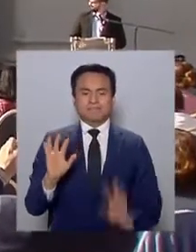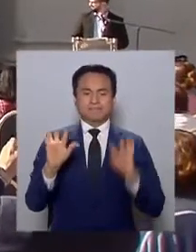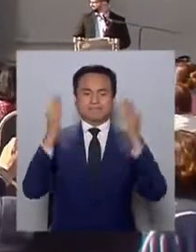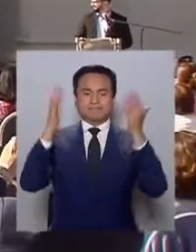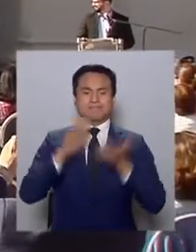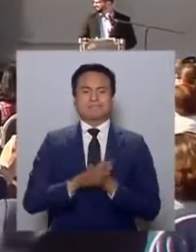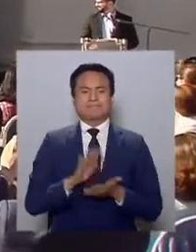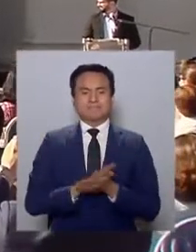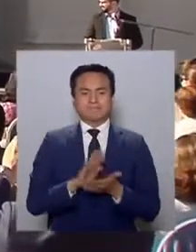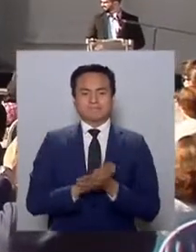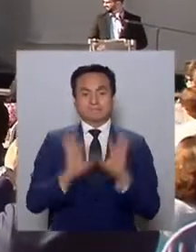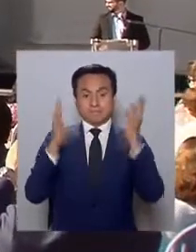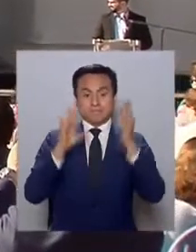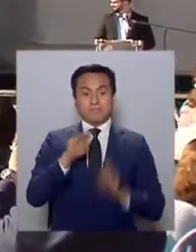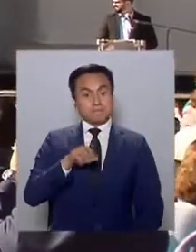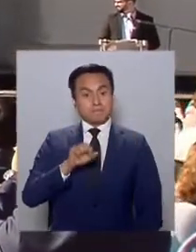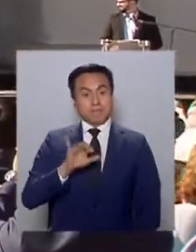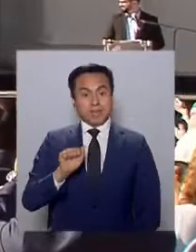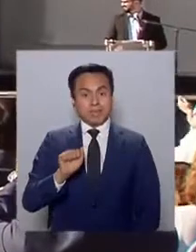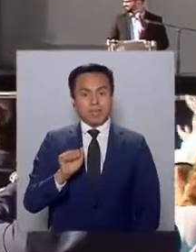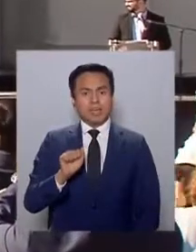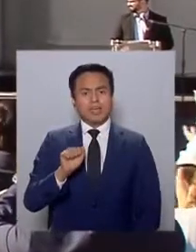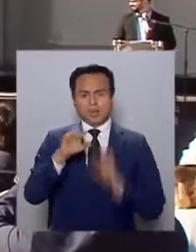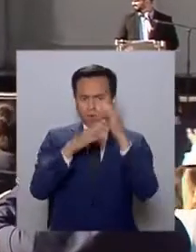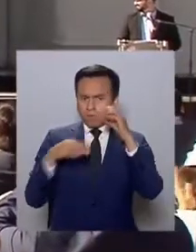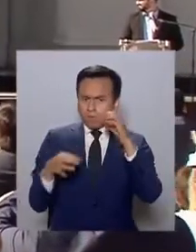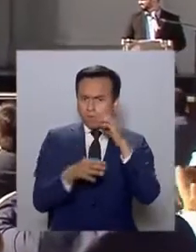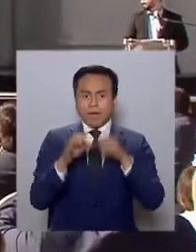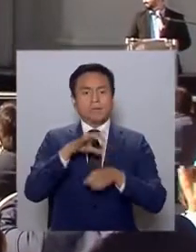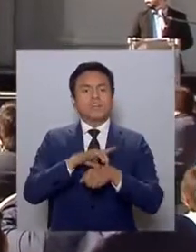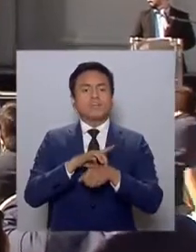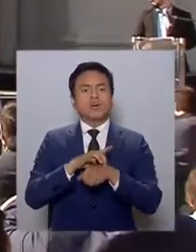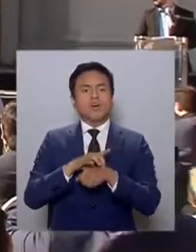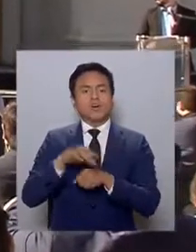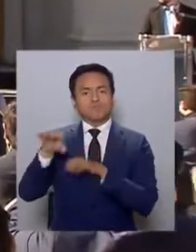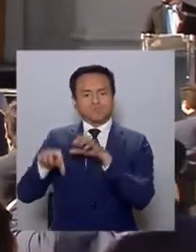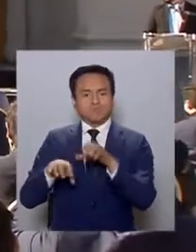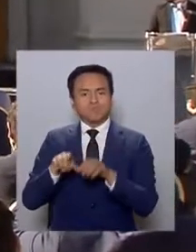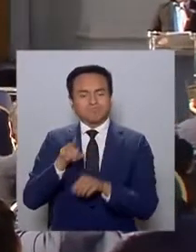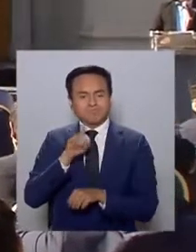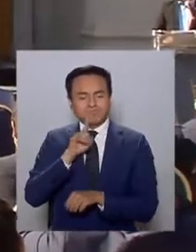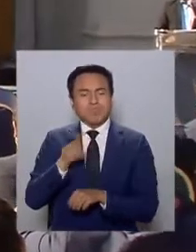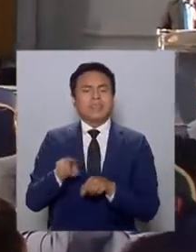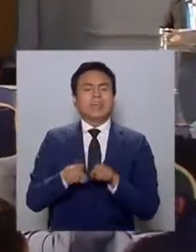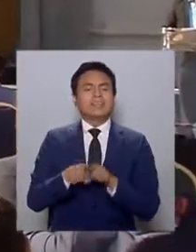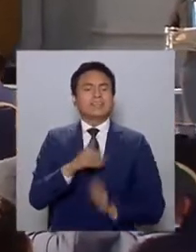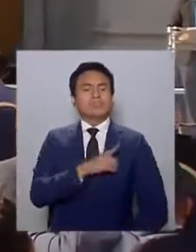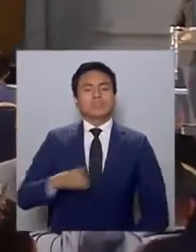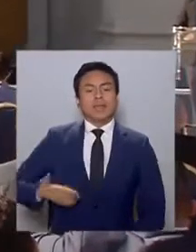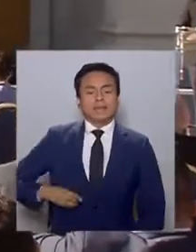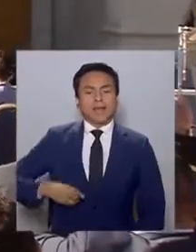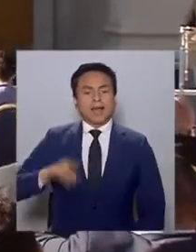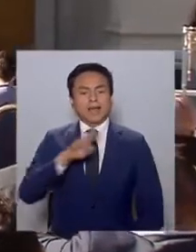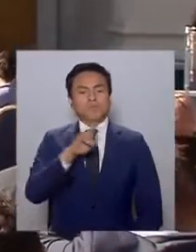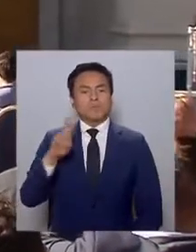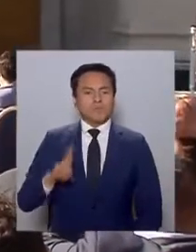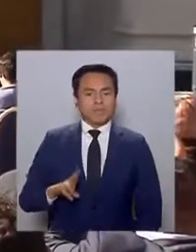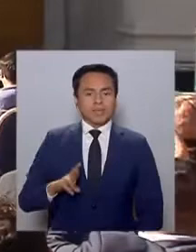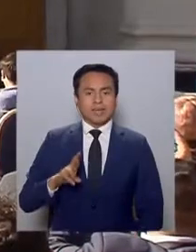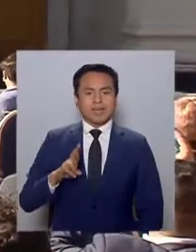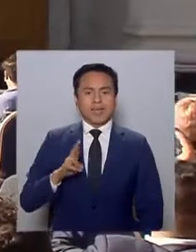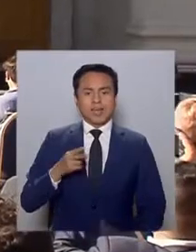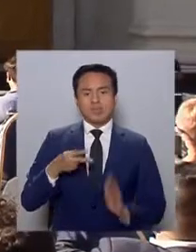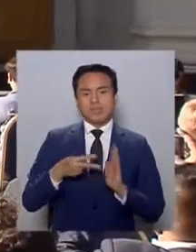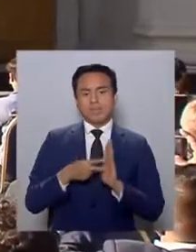Maya Fernández es bióloga y médica veterinaria. ha sido diputada de la República